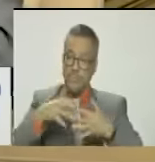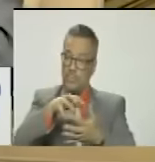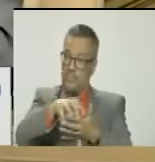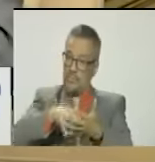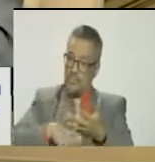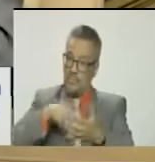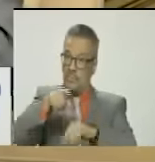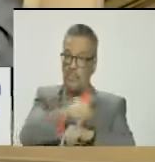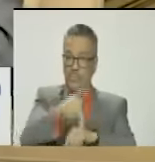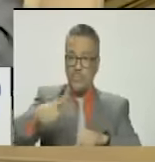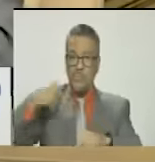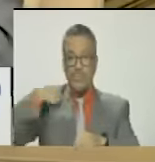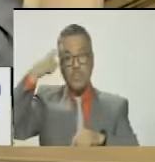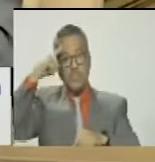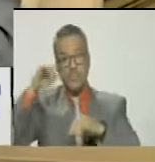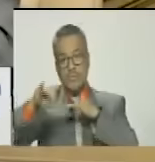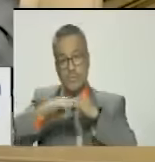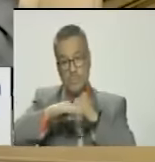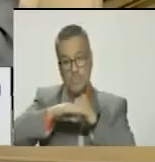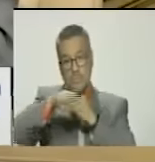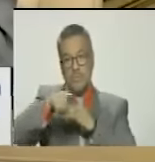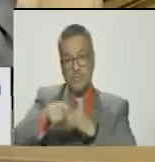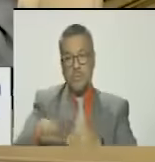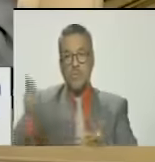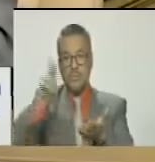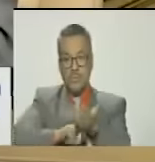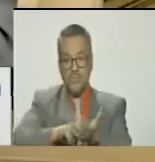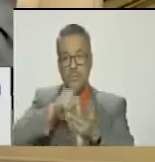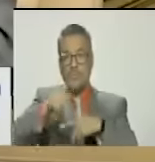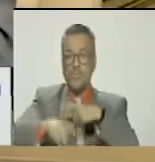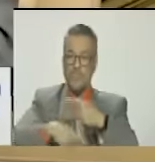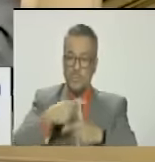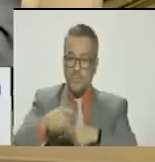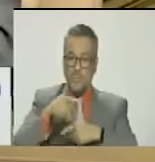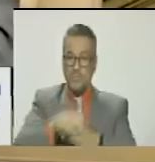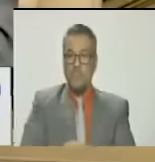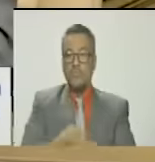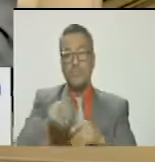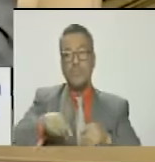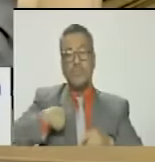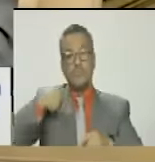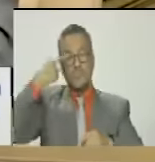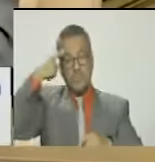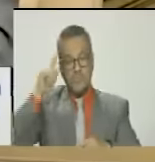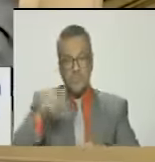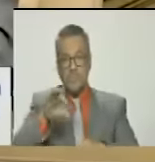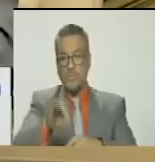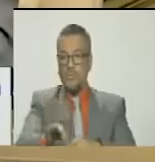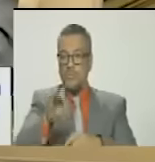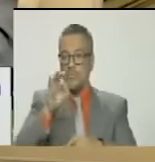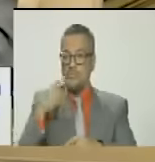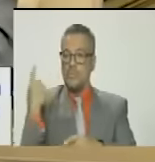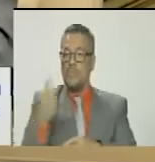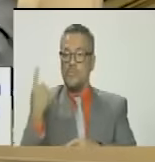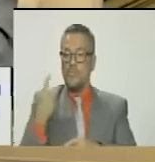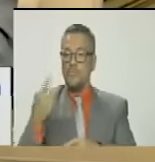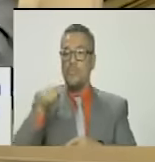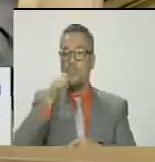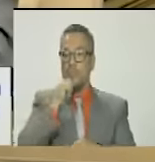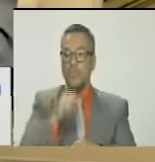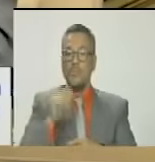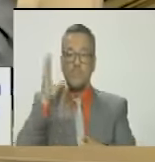los votos. En caso de empate, se repetirá el procedimiento, pudiendo optar solamente